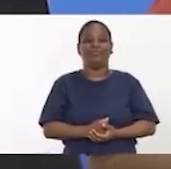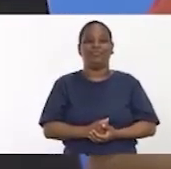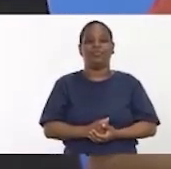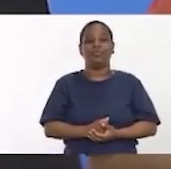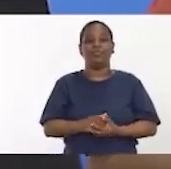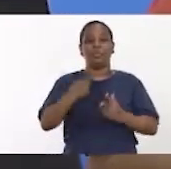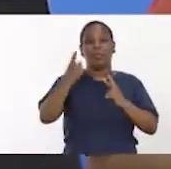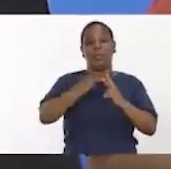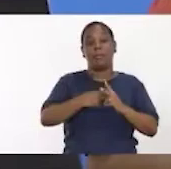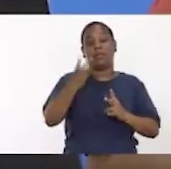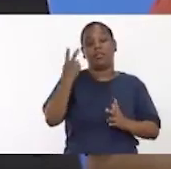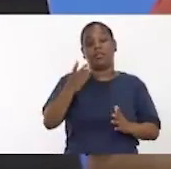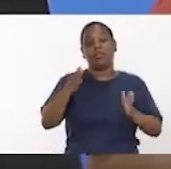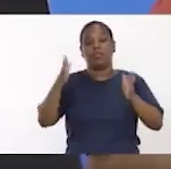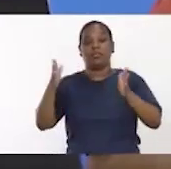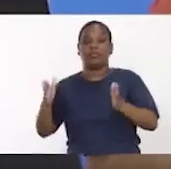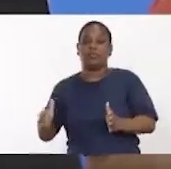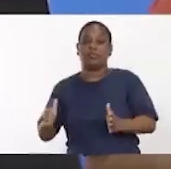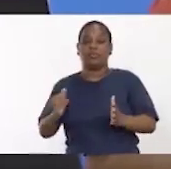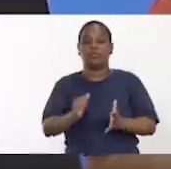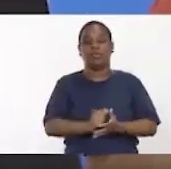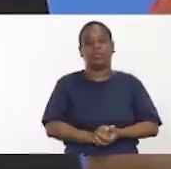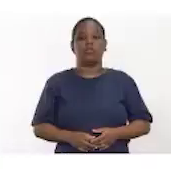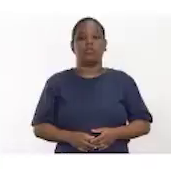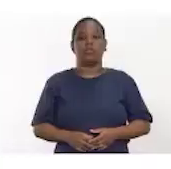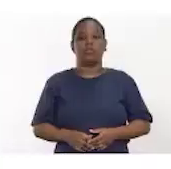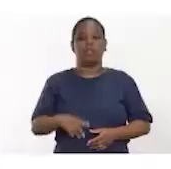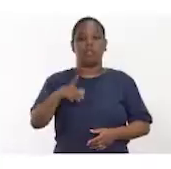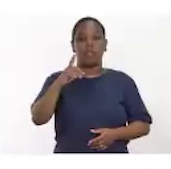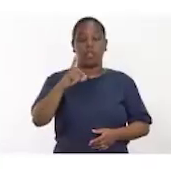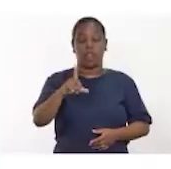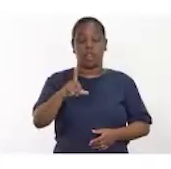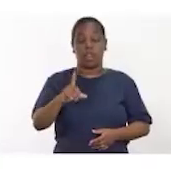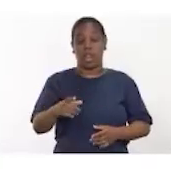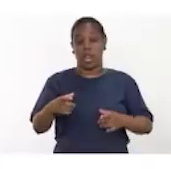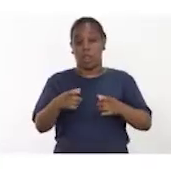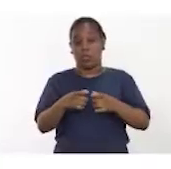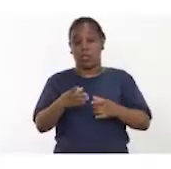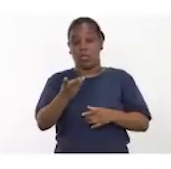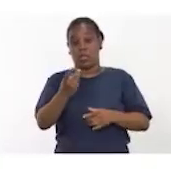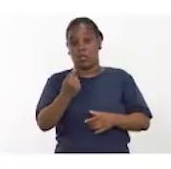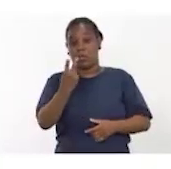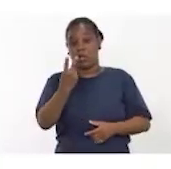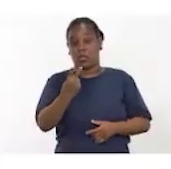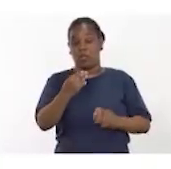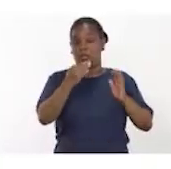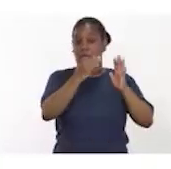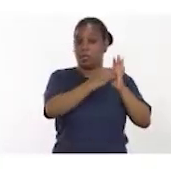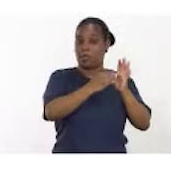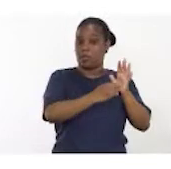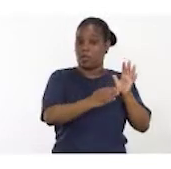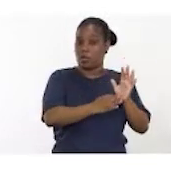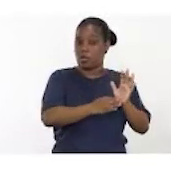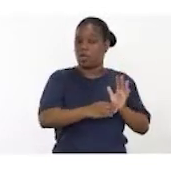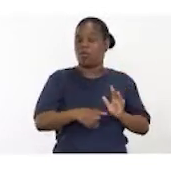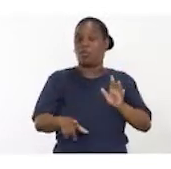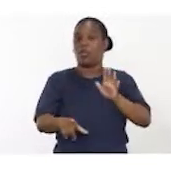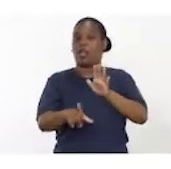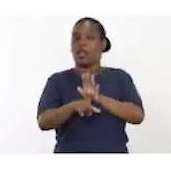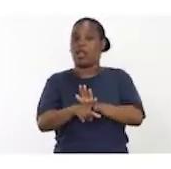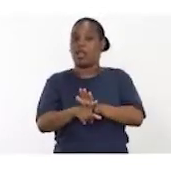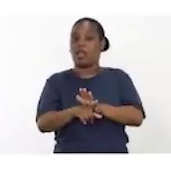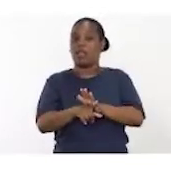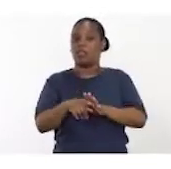Para el segundo semestre, la unidad número 2 del programa son las leyes